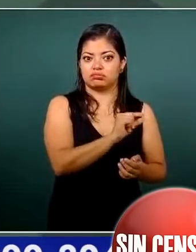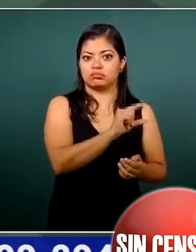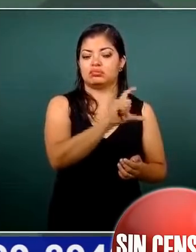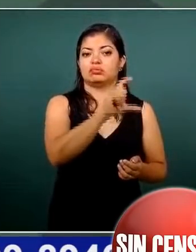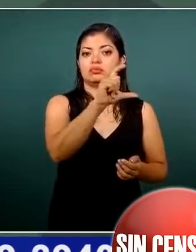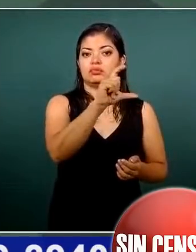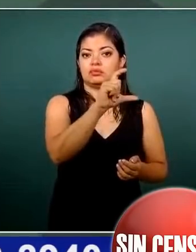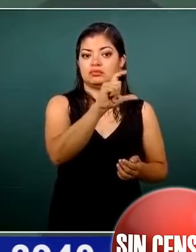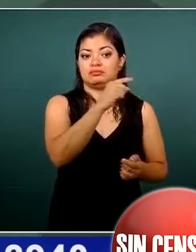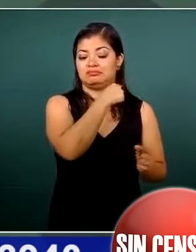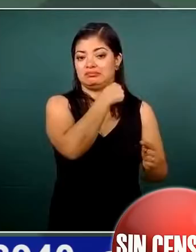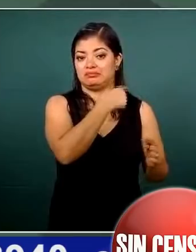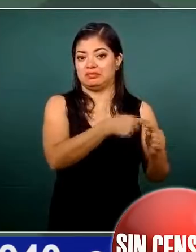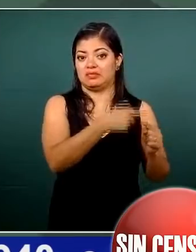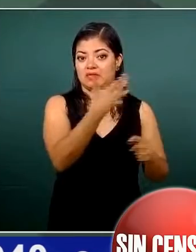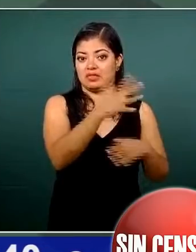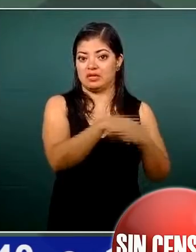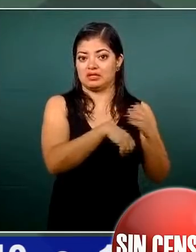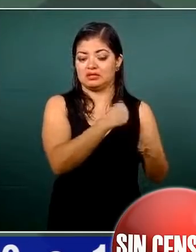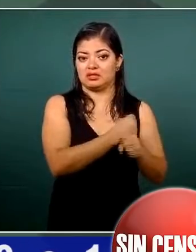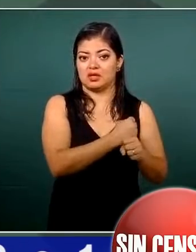años, hacia arriba.